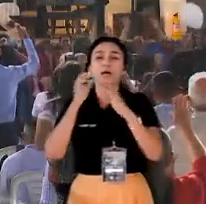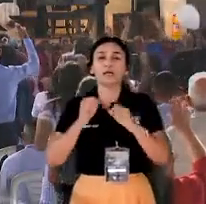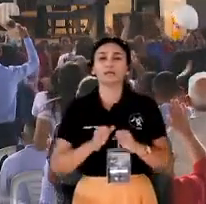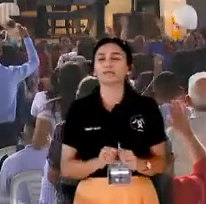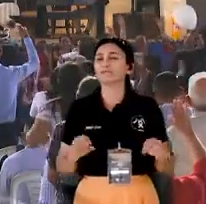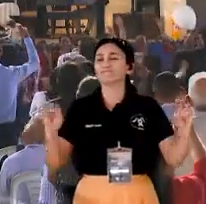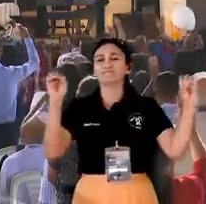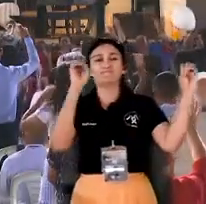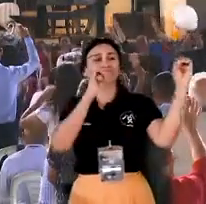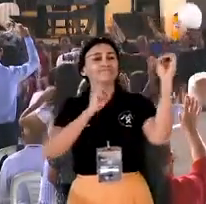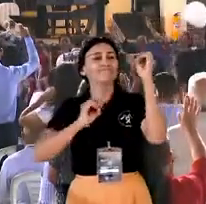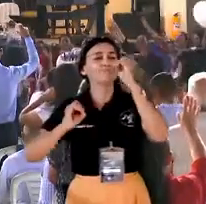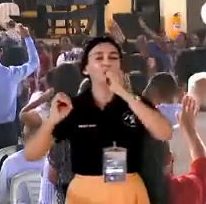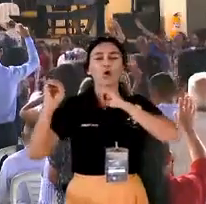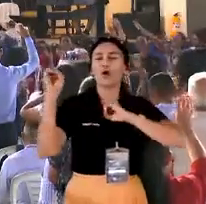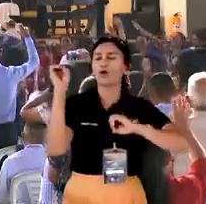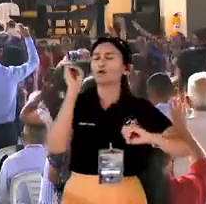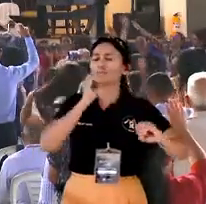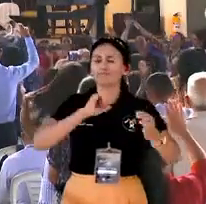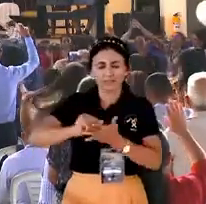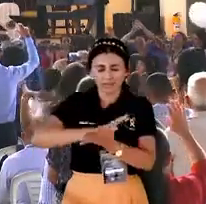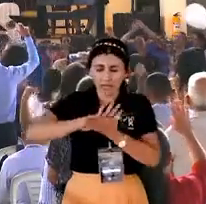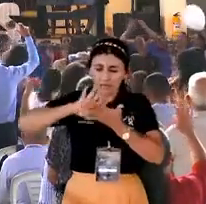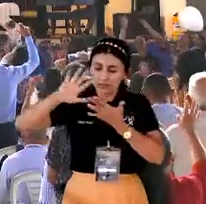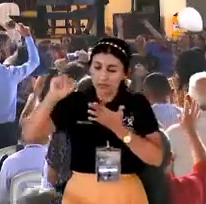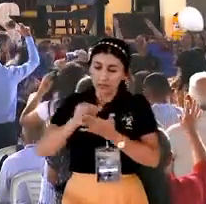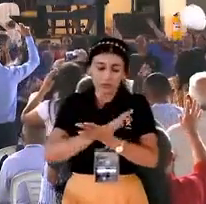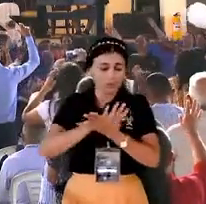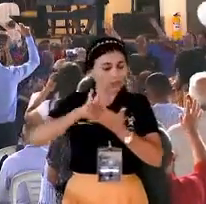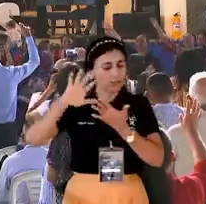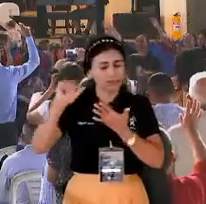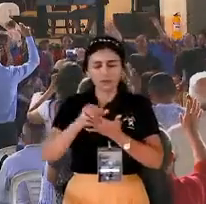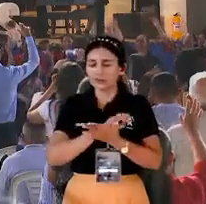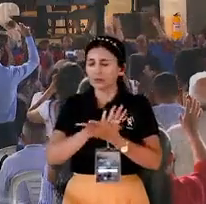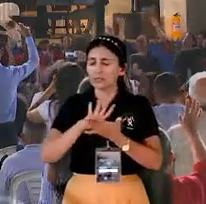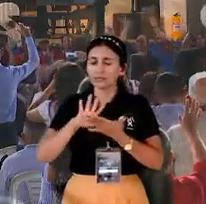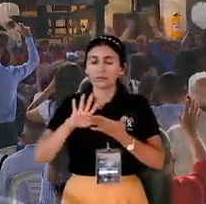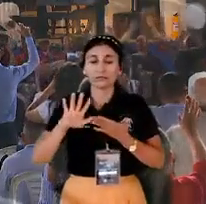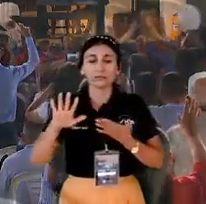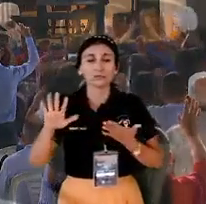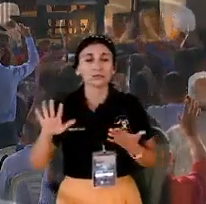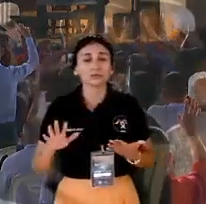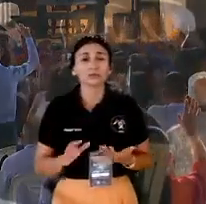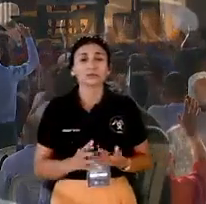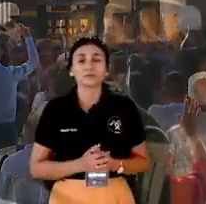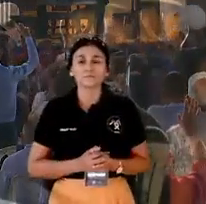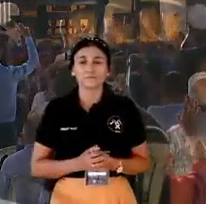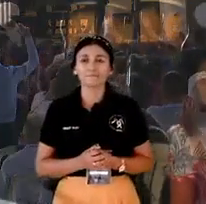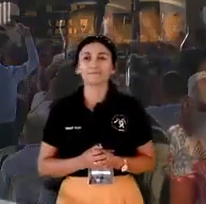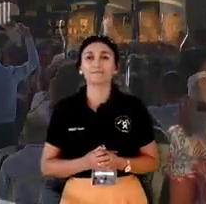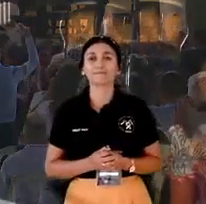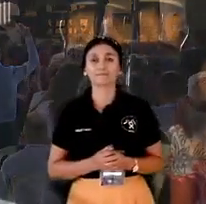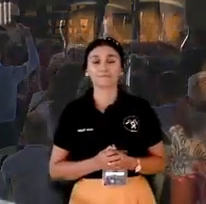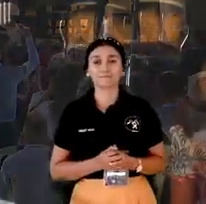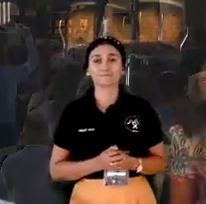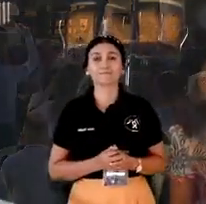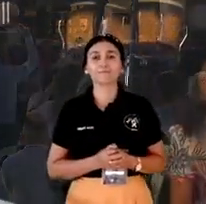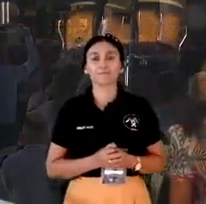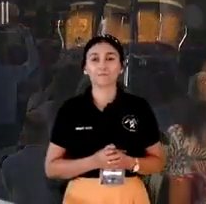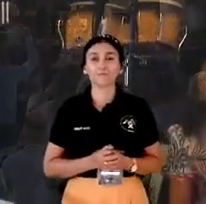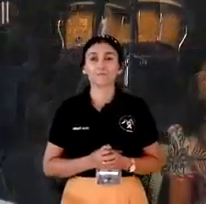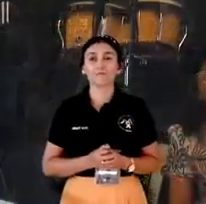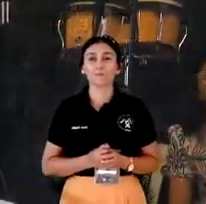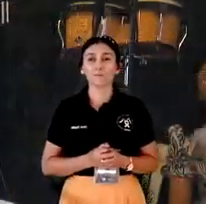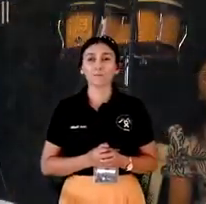Oh, salaba la vaica. En esta tarde tenemos, hermano, a nuestro